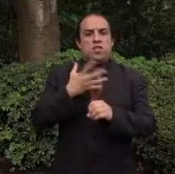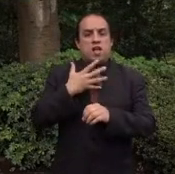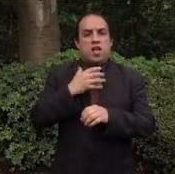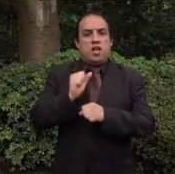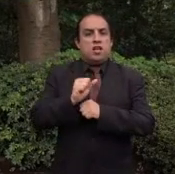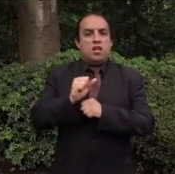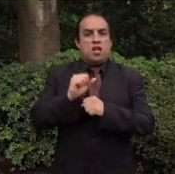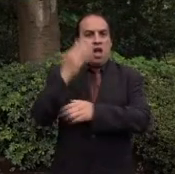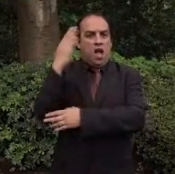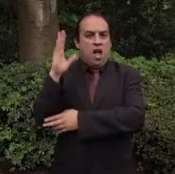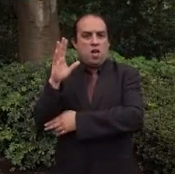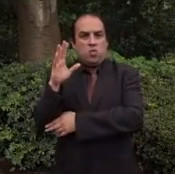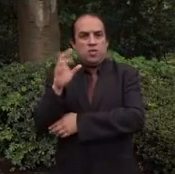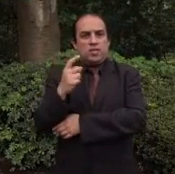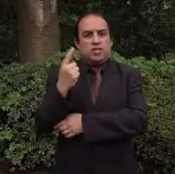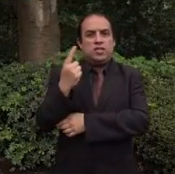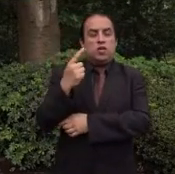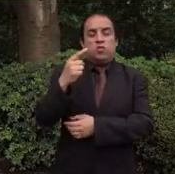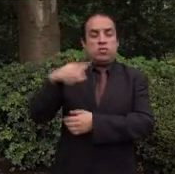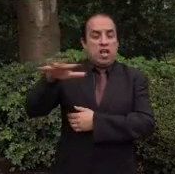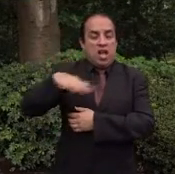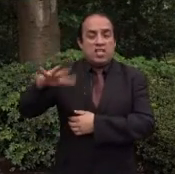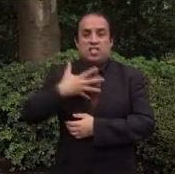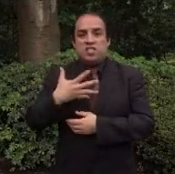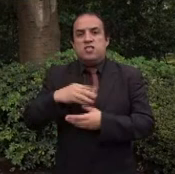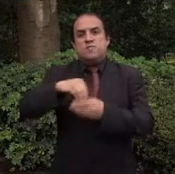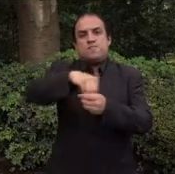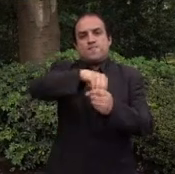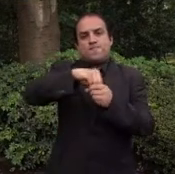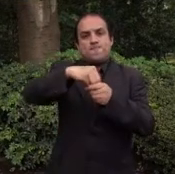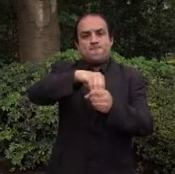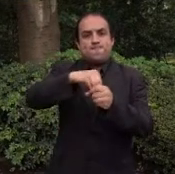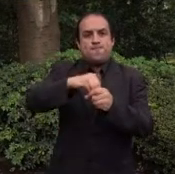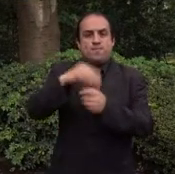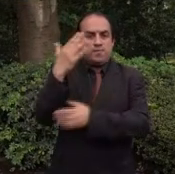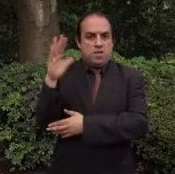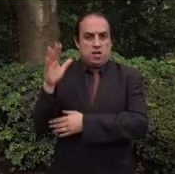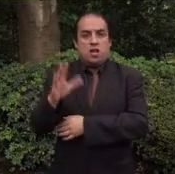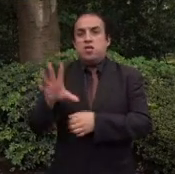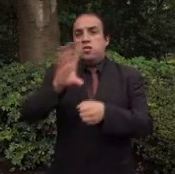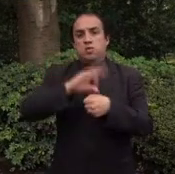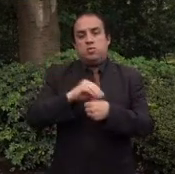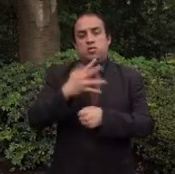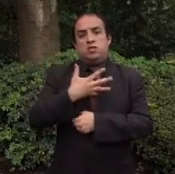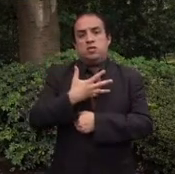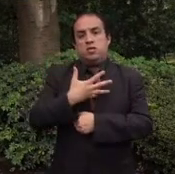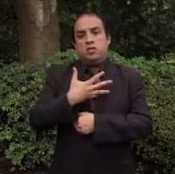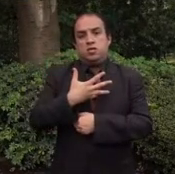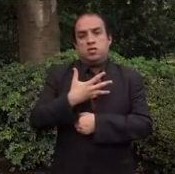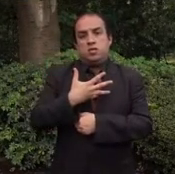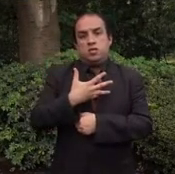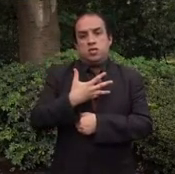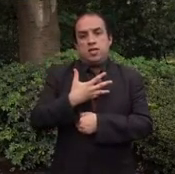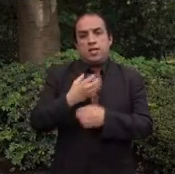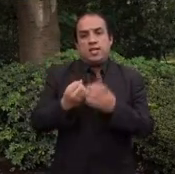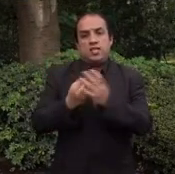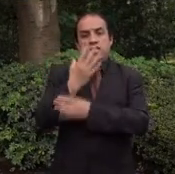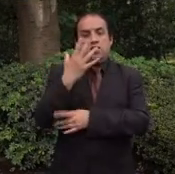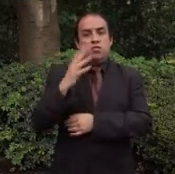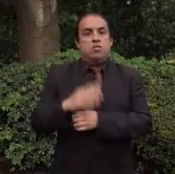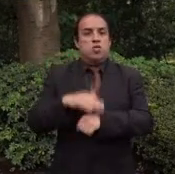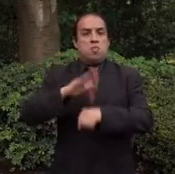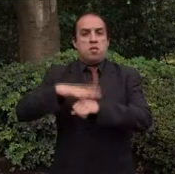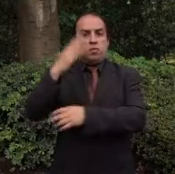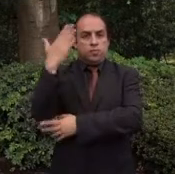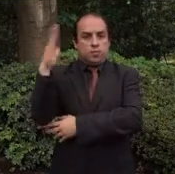demasiado, zonas que están demasiado saturadas, que ya no permiten que haya crecimiento del sotobosque, en fin. Hay